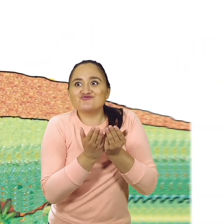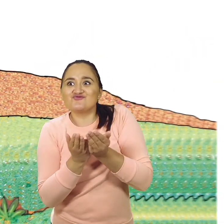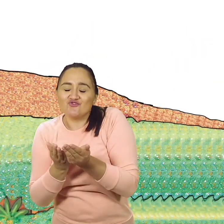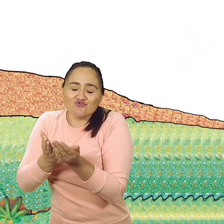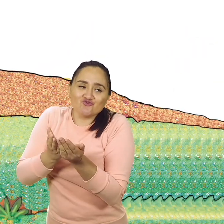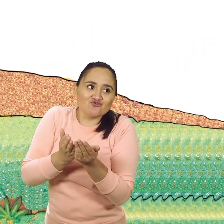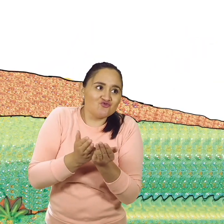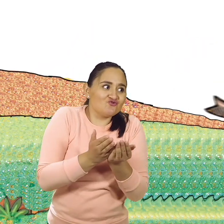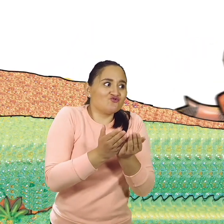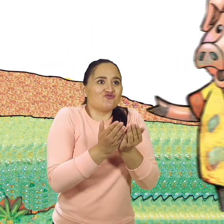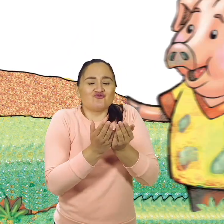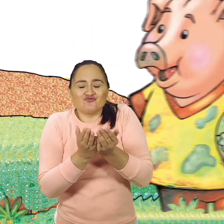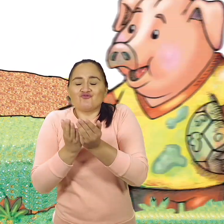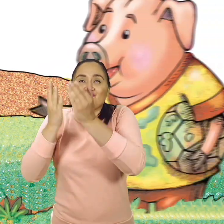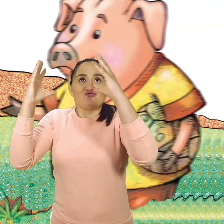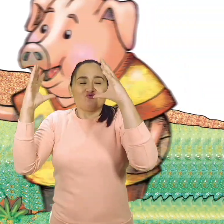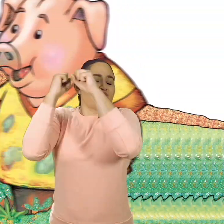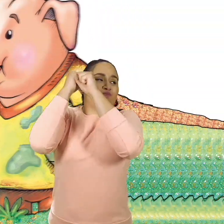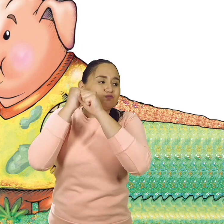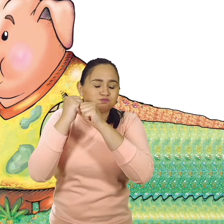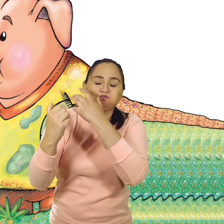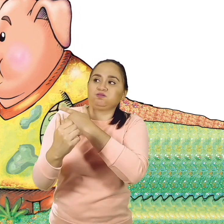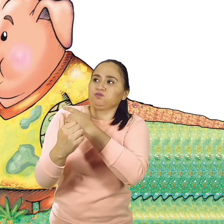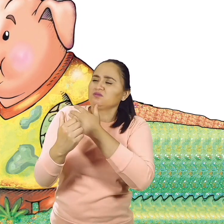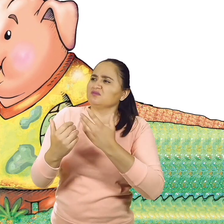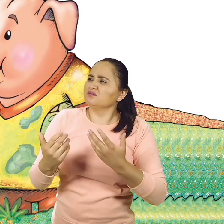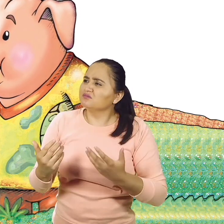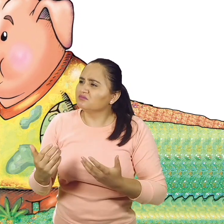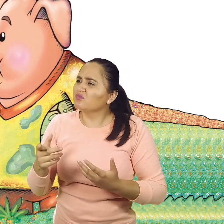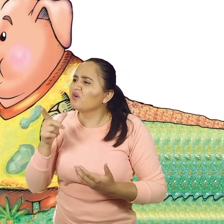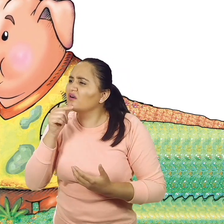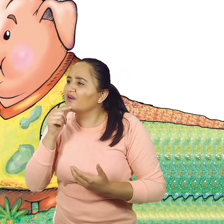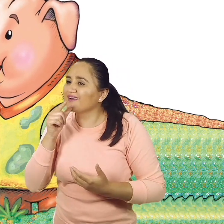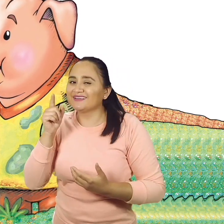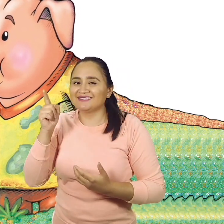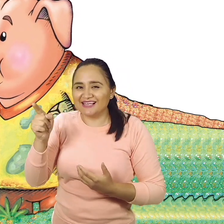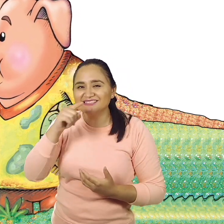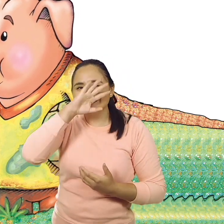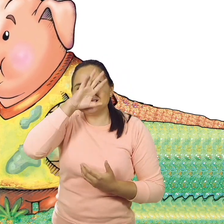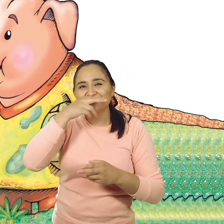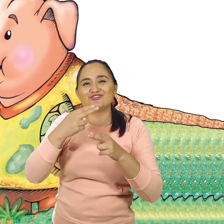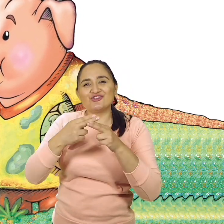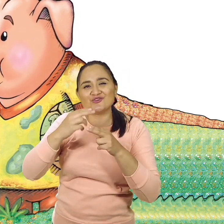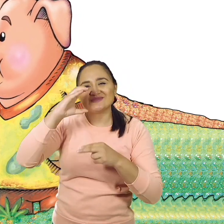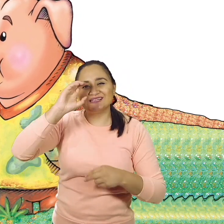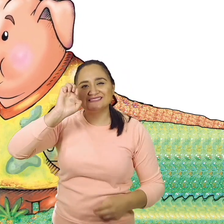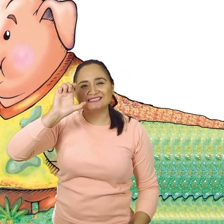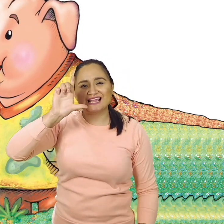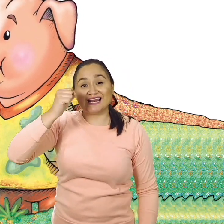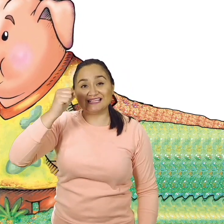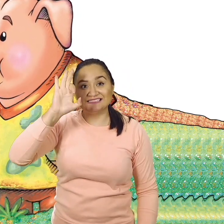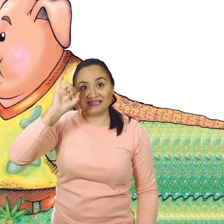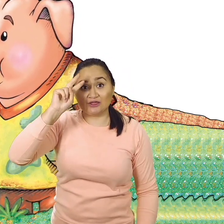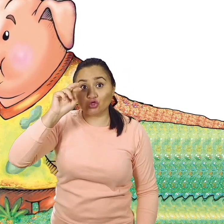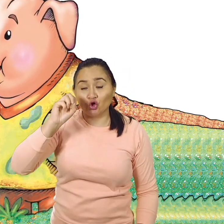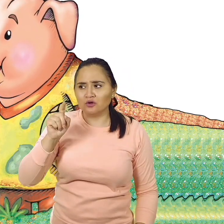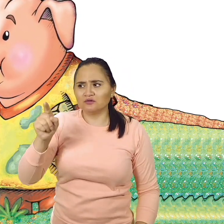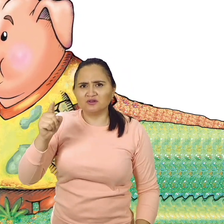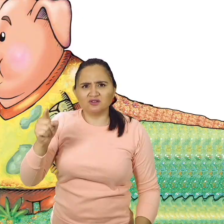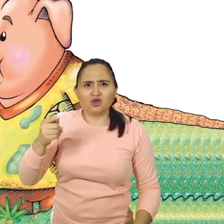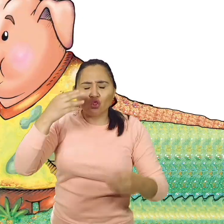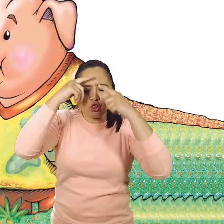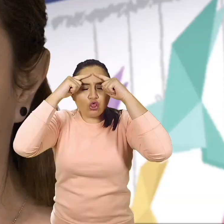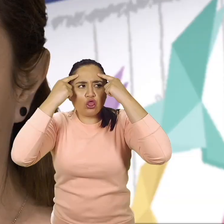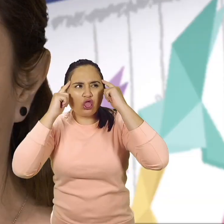alfombra mágica de Aladino, fue interrumpido por el chancho Celestino, que venía de jugar un partido de fútbol y estaba muy sudado